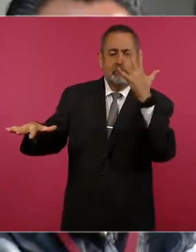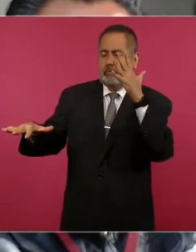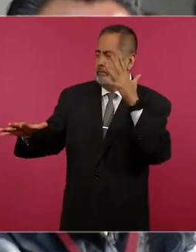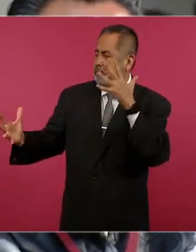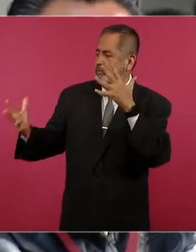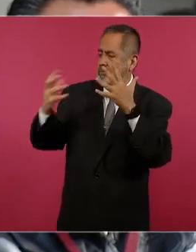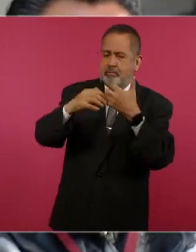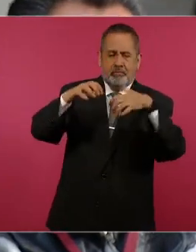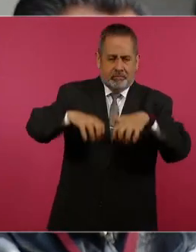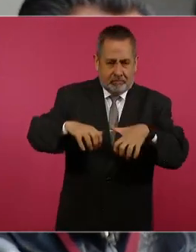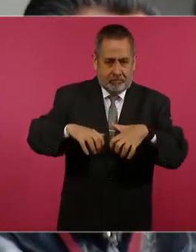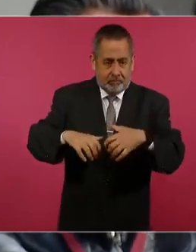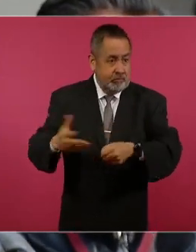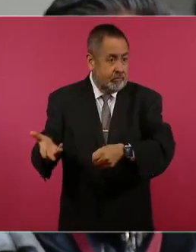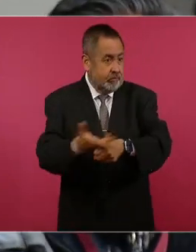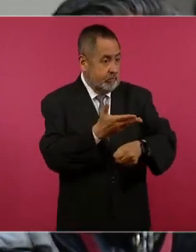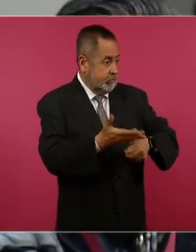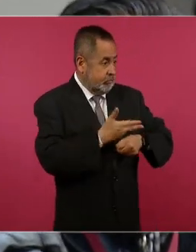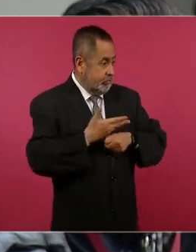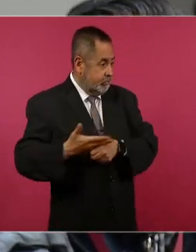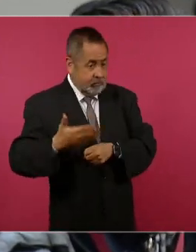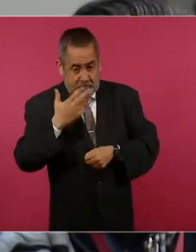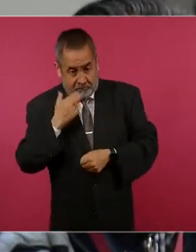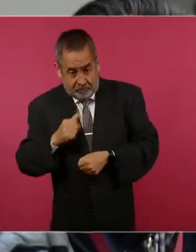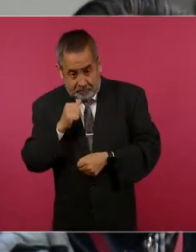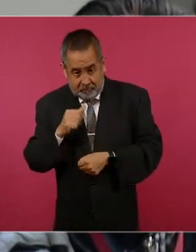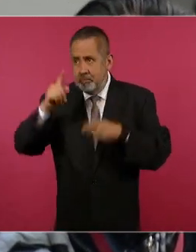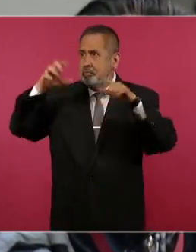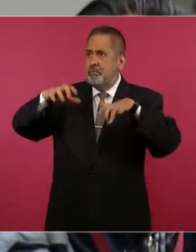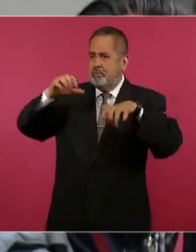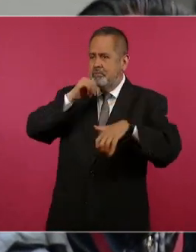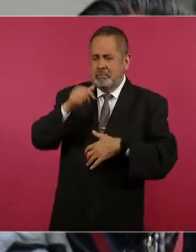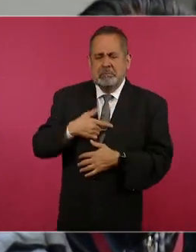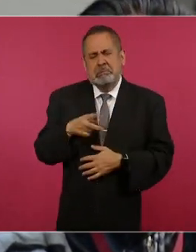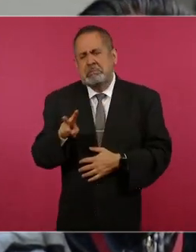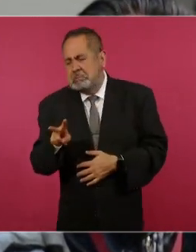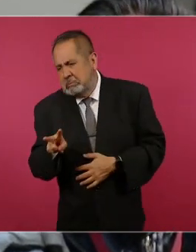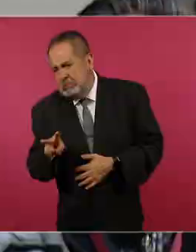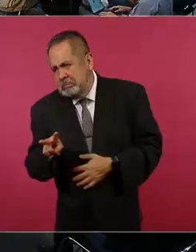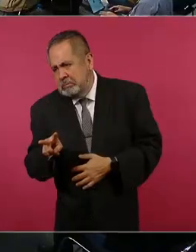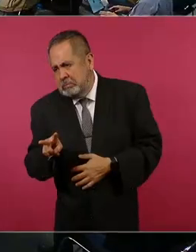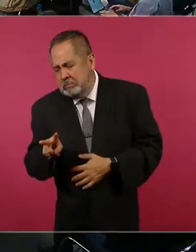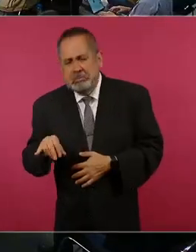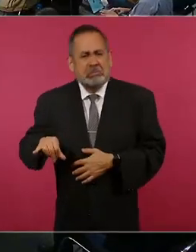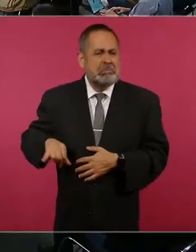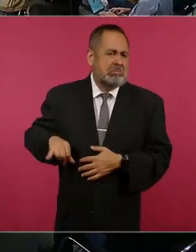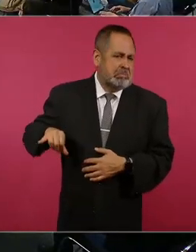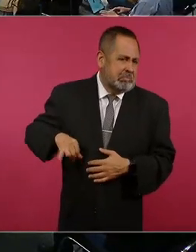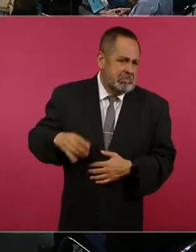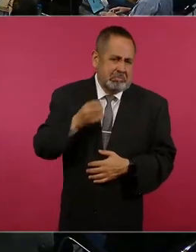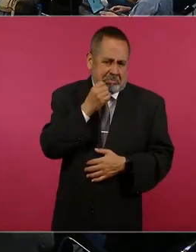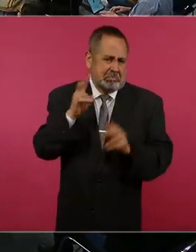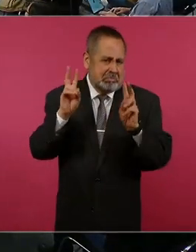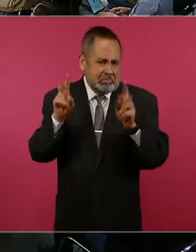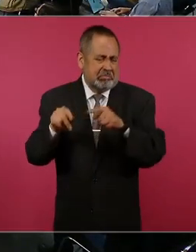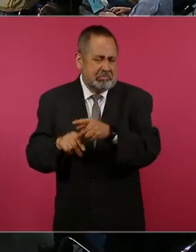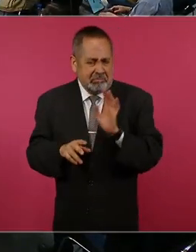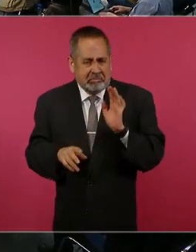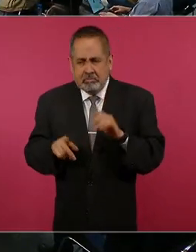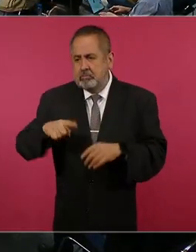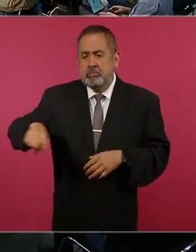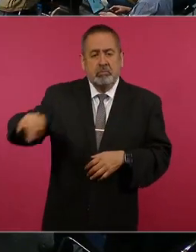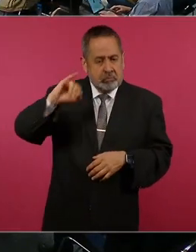no hay árboles, la deforestación hace que no llueva. Y a mí se me hizo interesante explicar este tema, porque son